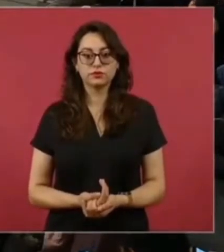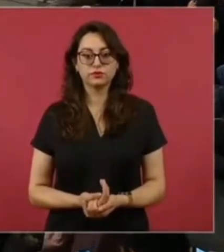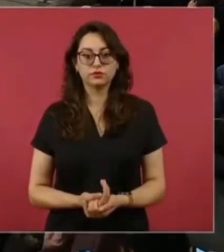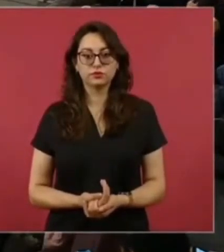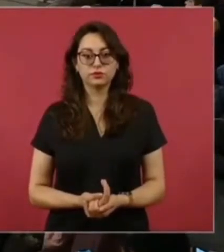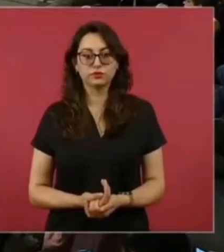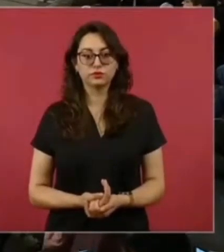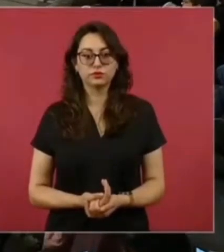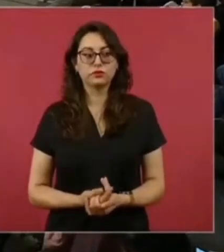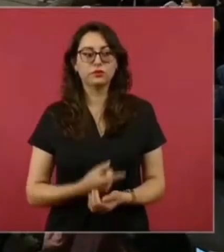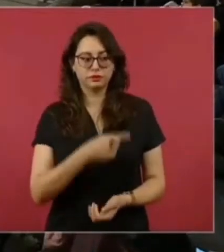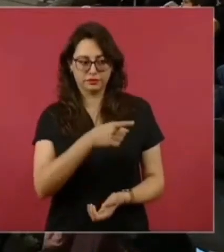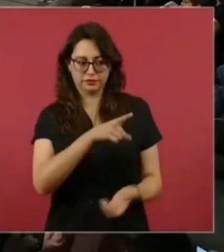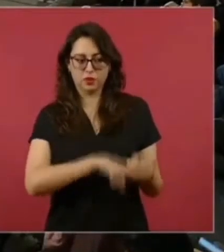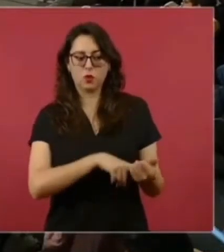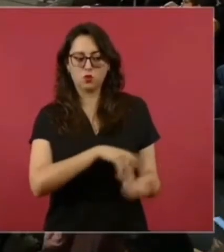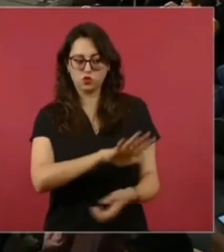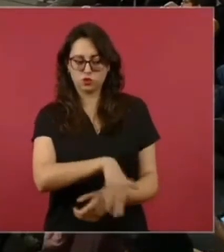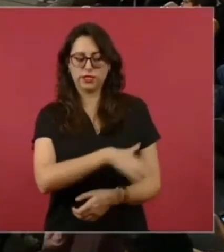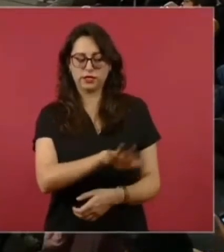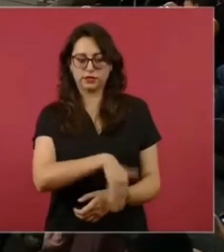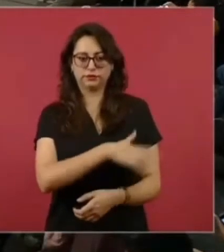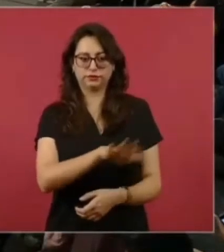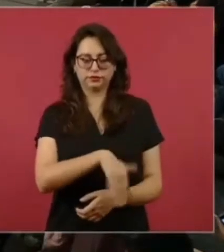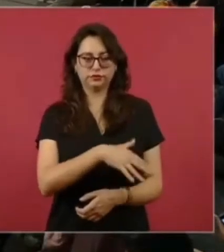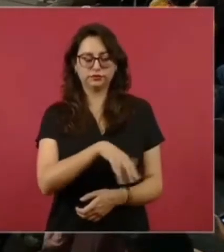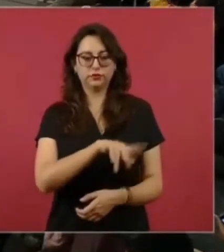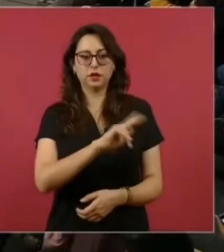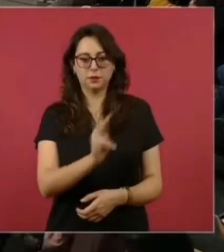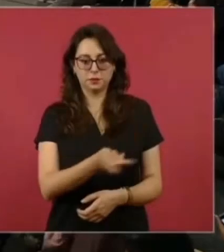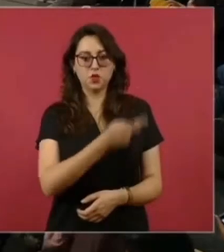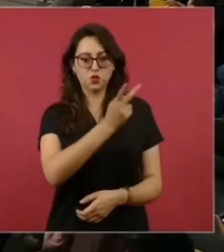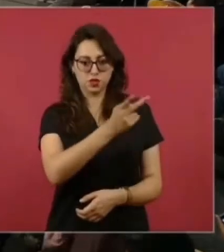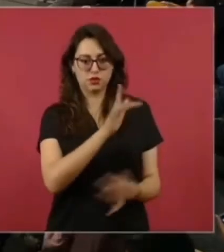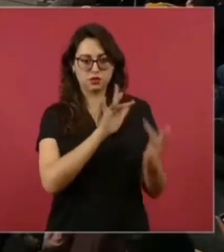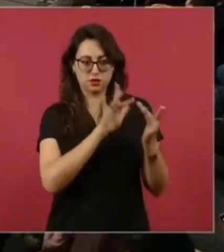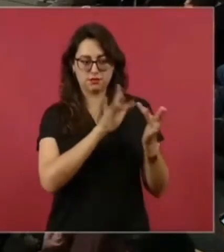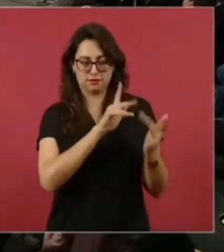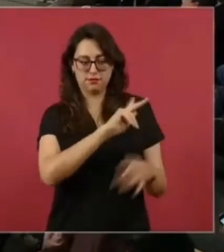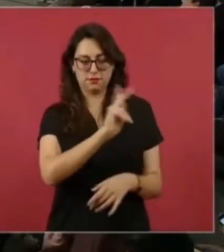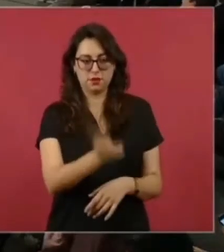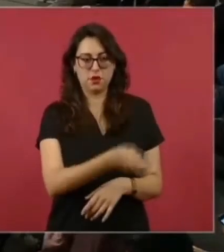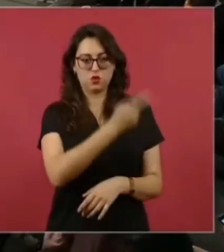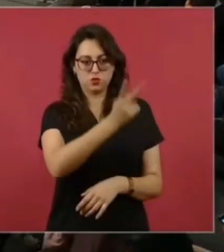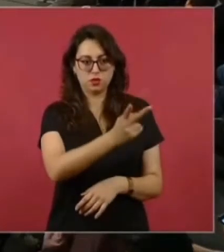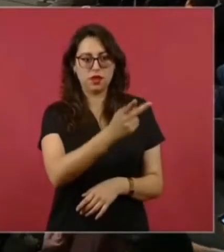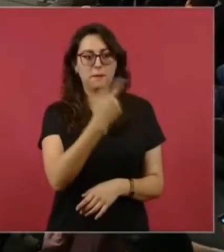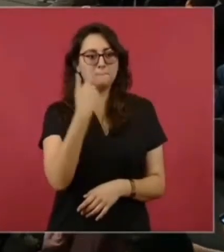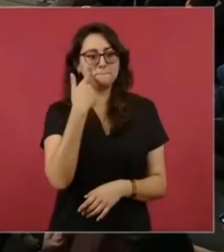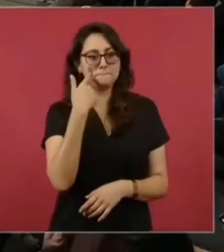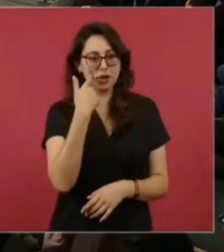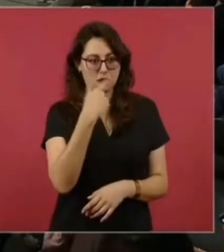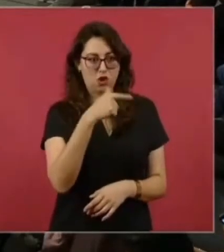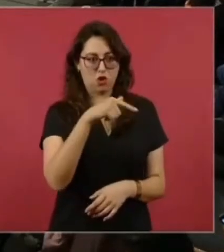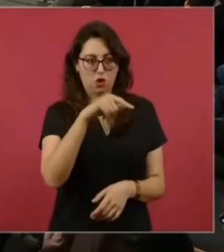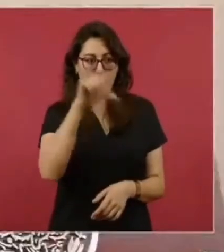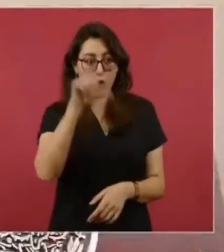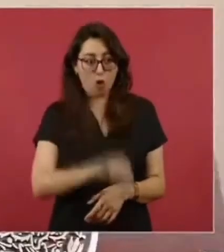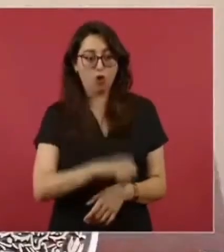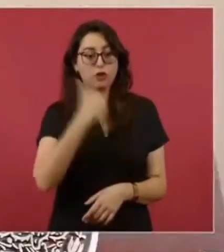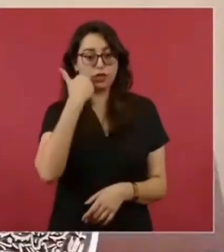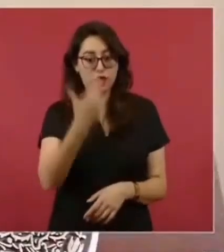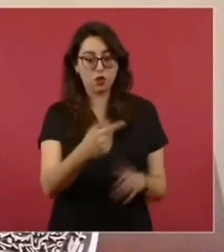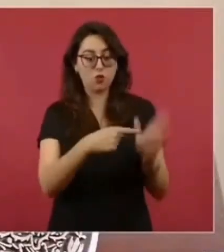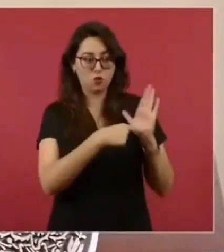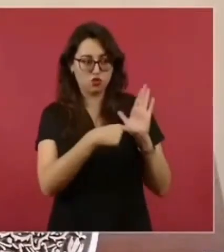que verlo. Pregúntale ahora, para ver si antes de que termine la